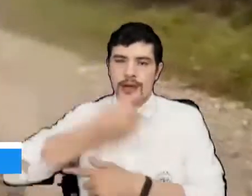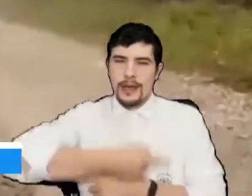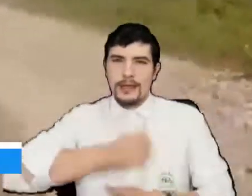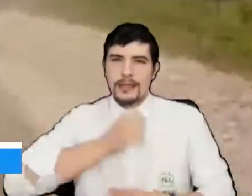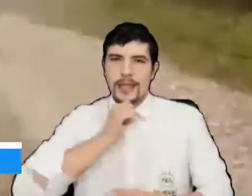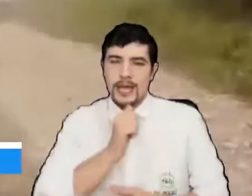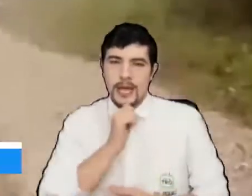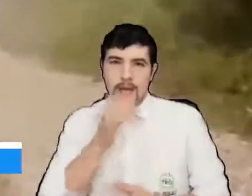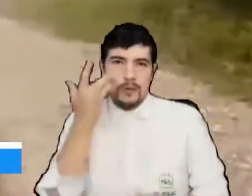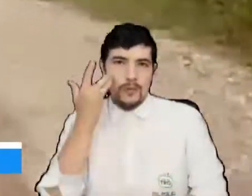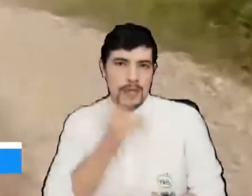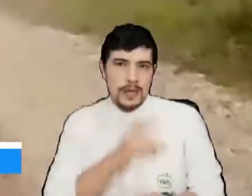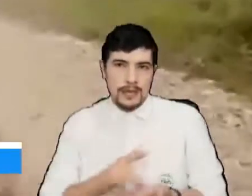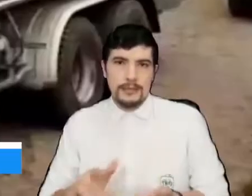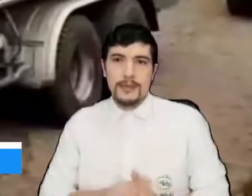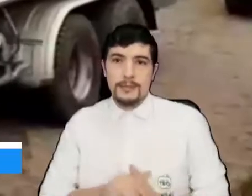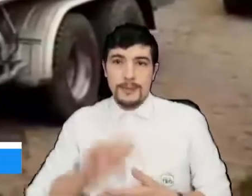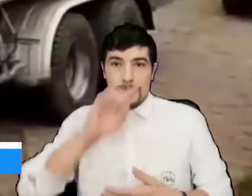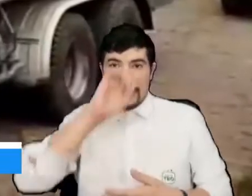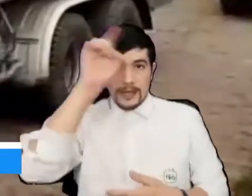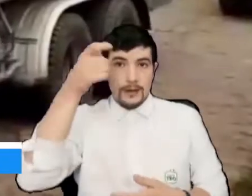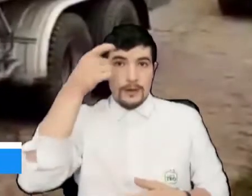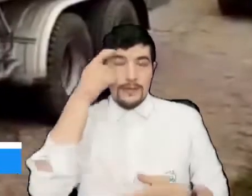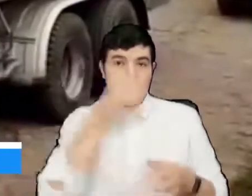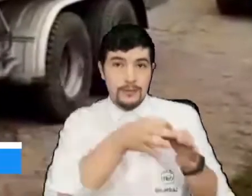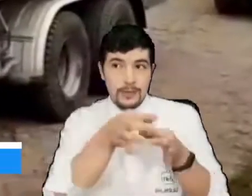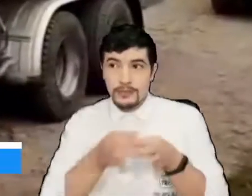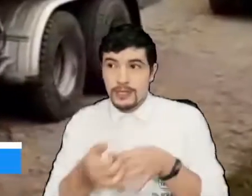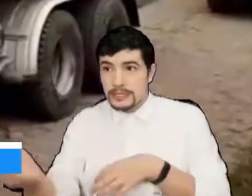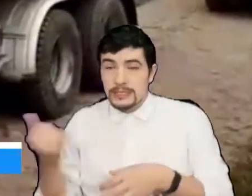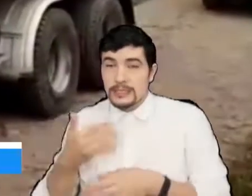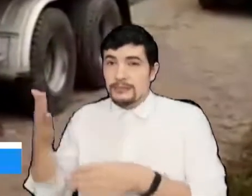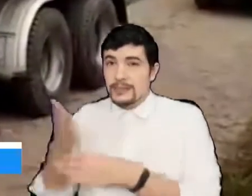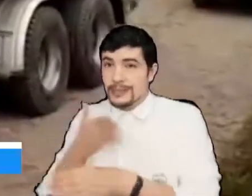el gobierno municipal que la problemática de agua en estas poblaciones es constante.